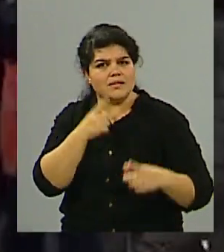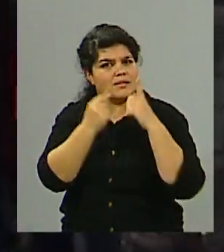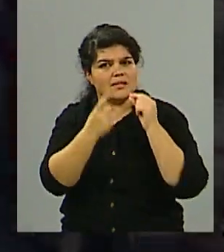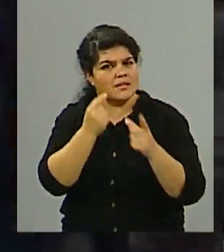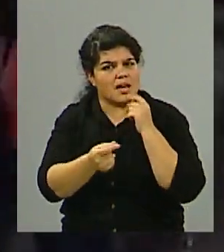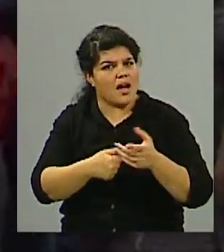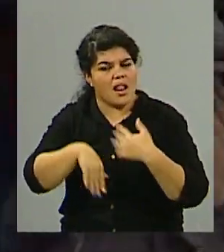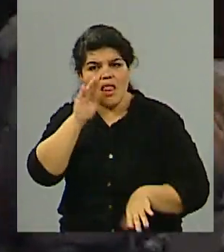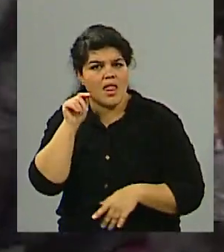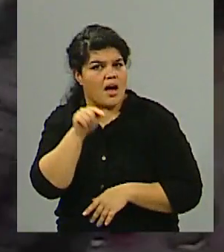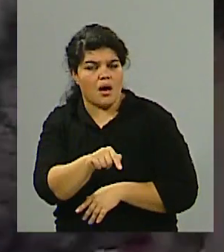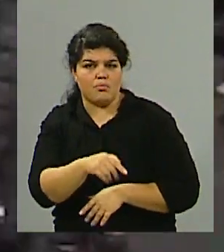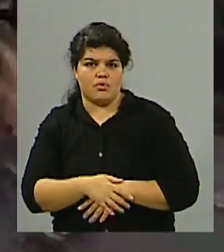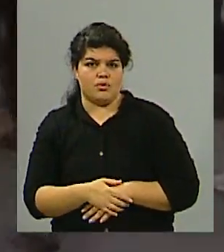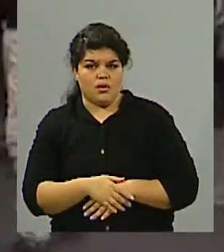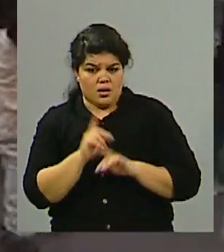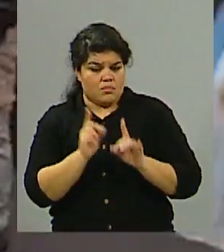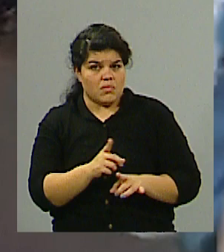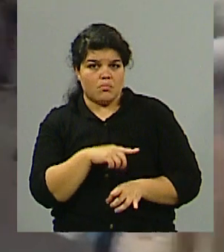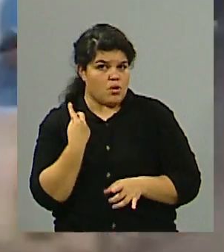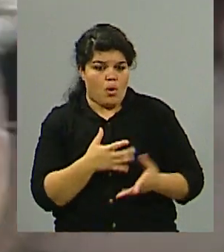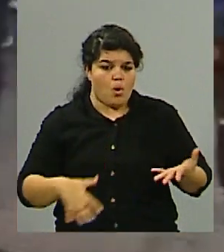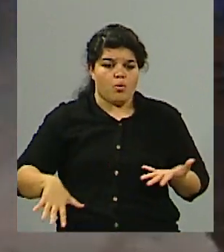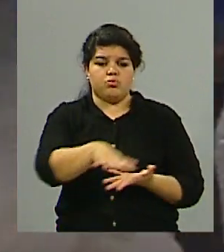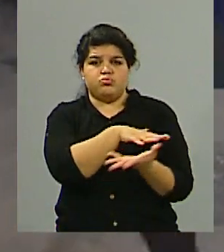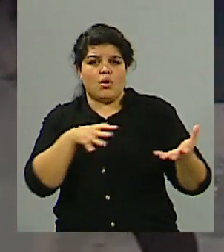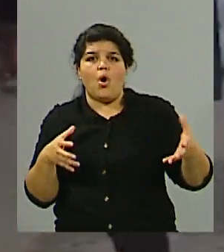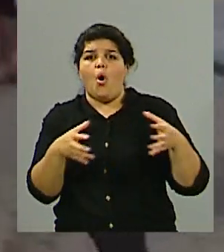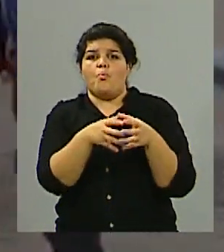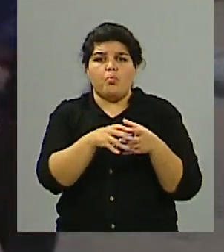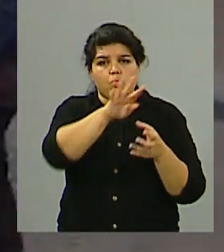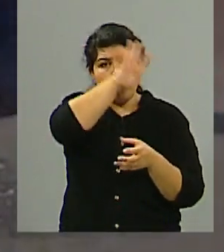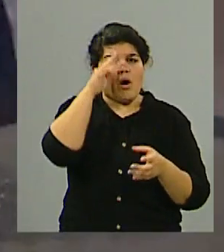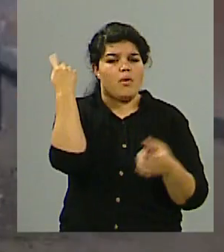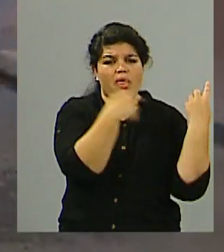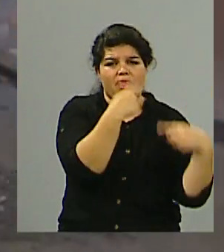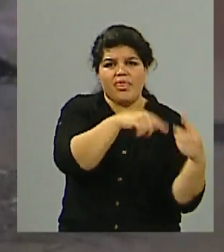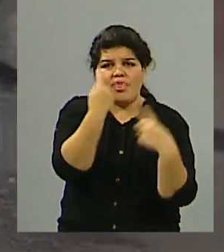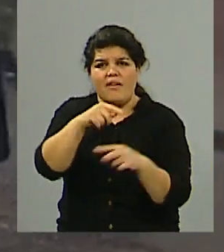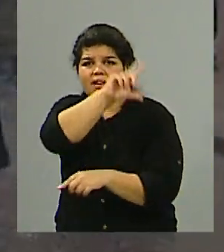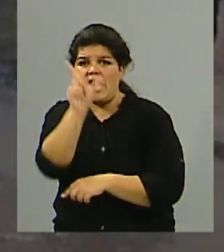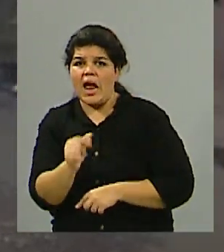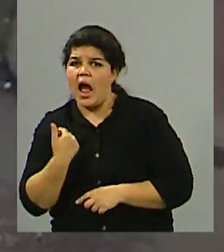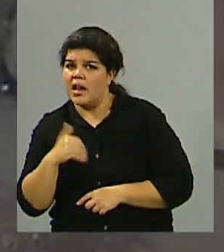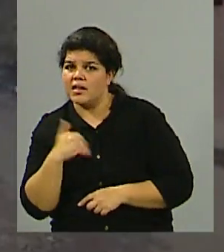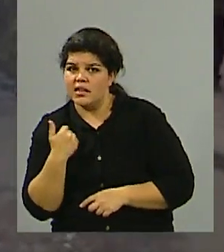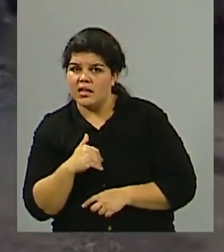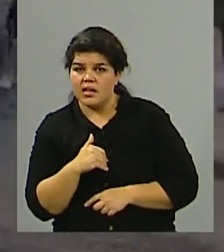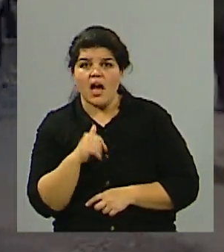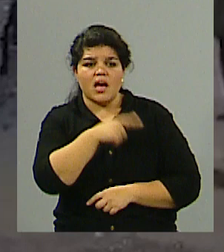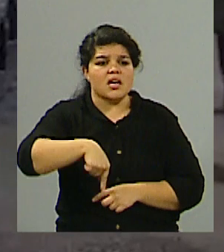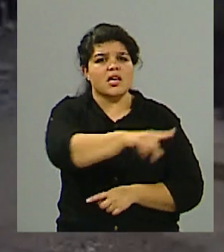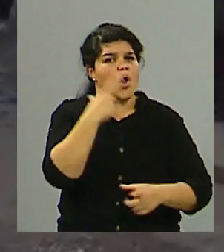más importantes banderas de lucha que hoy están teniendo los diferentes pueblos indígenas que habitan aquí en Argentina, porque